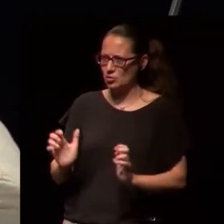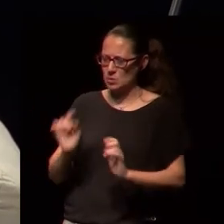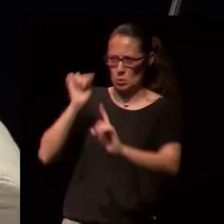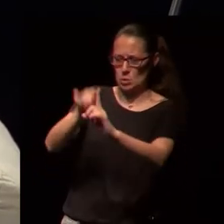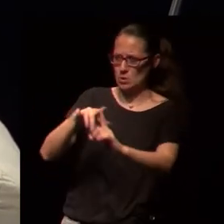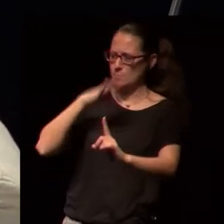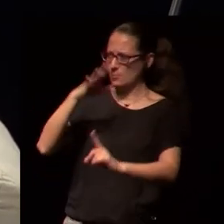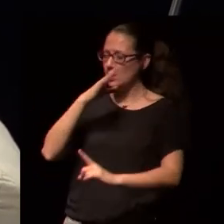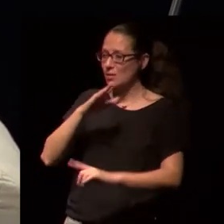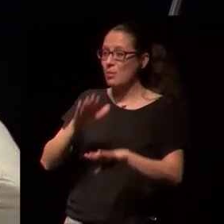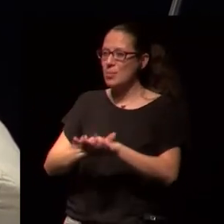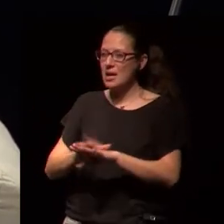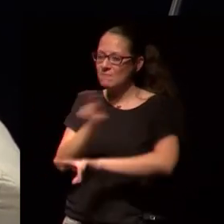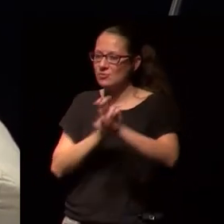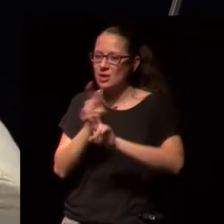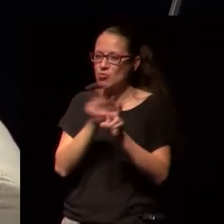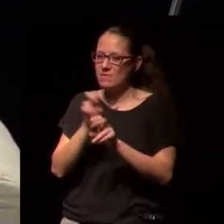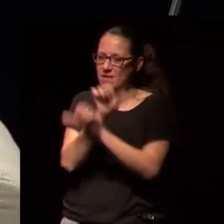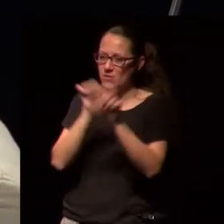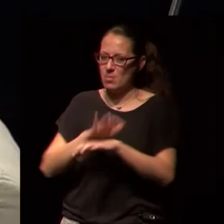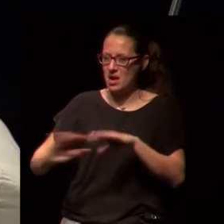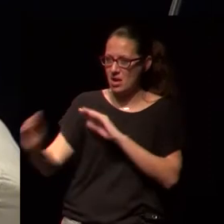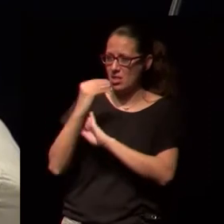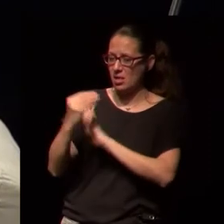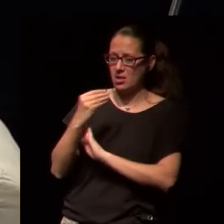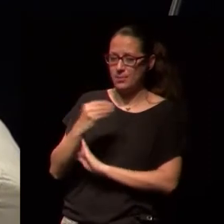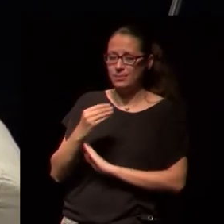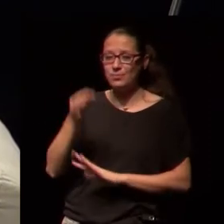de financiación. Pero yo soy consciente también,